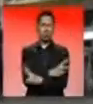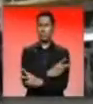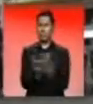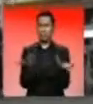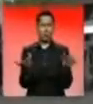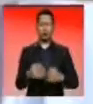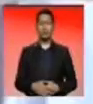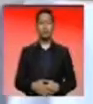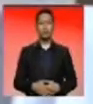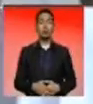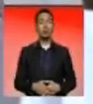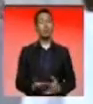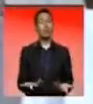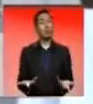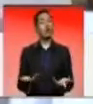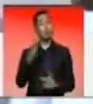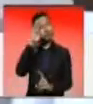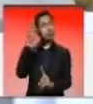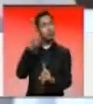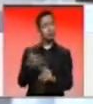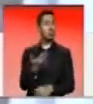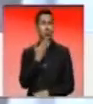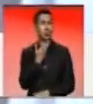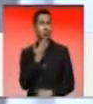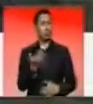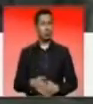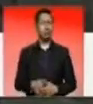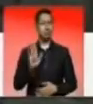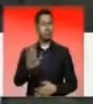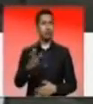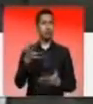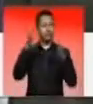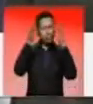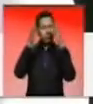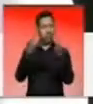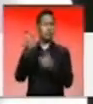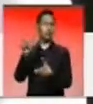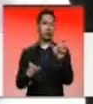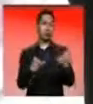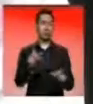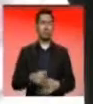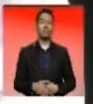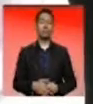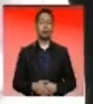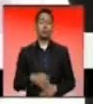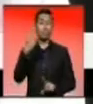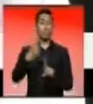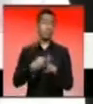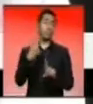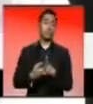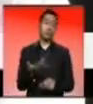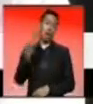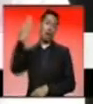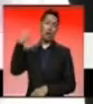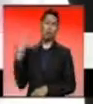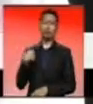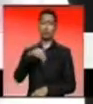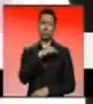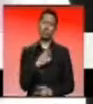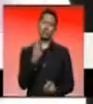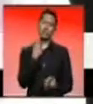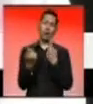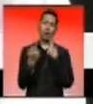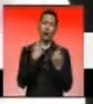logrará ese objetivo junto al pueblo, porque él sí lo ha escuchado, dice. Desde hace algunos meses hemos tenido varios